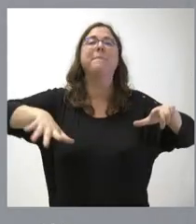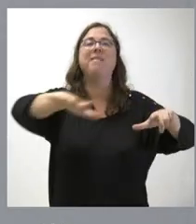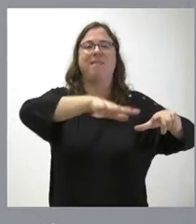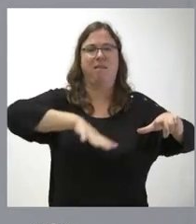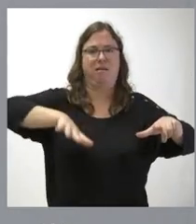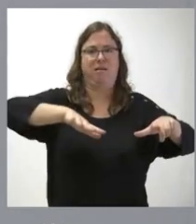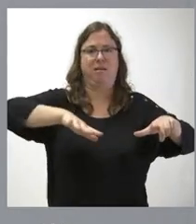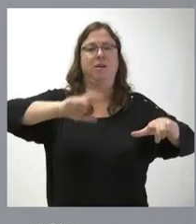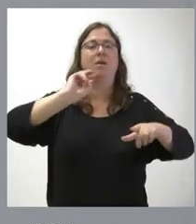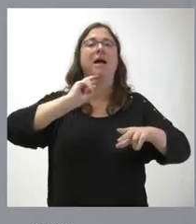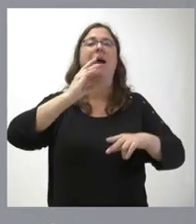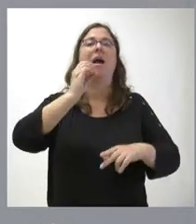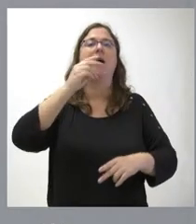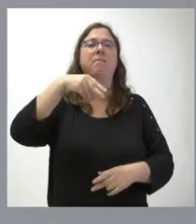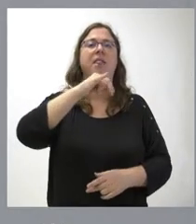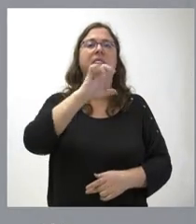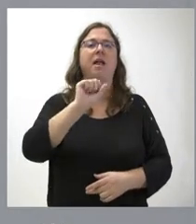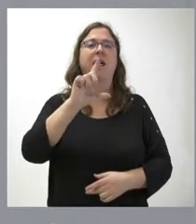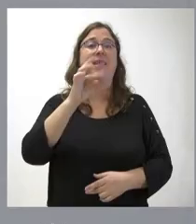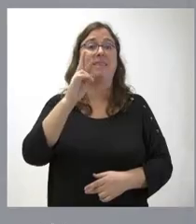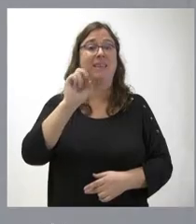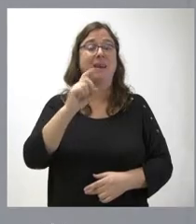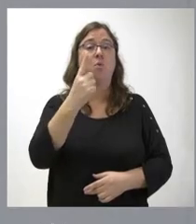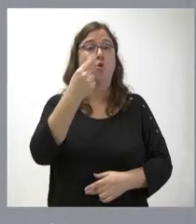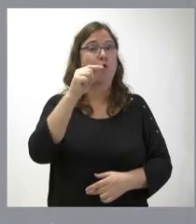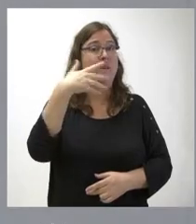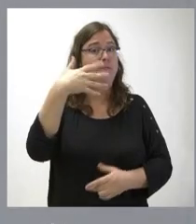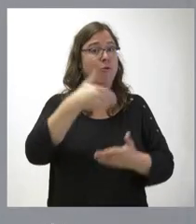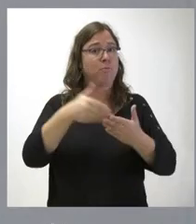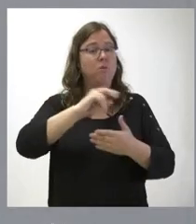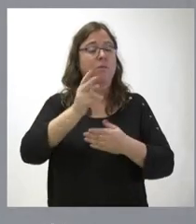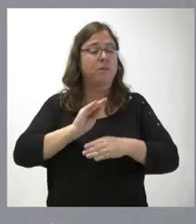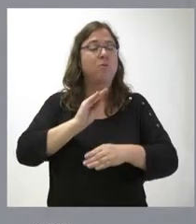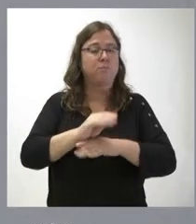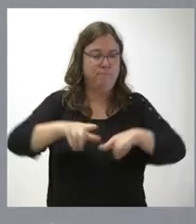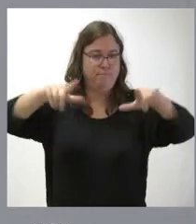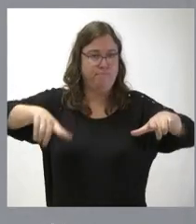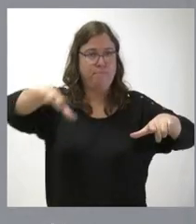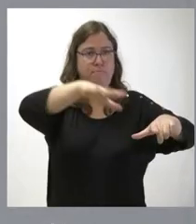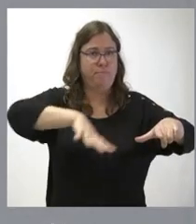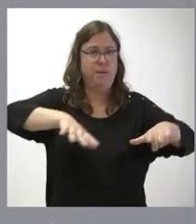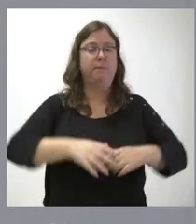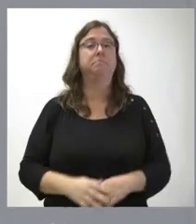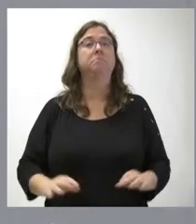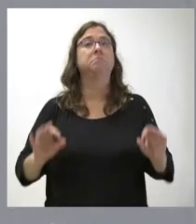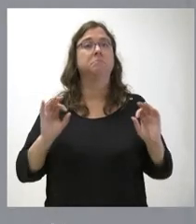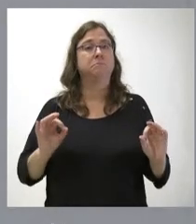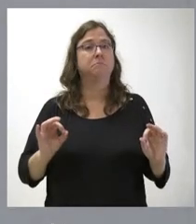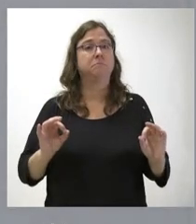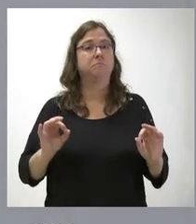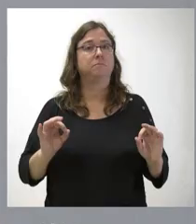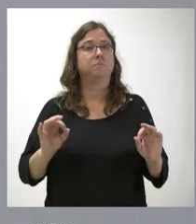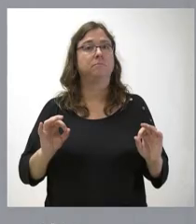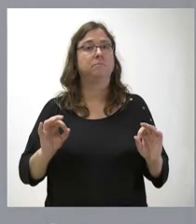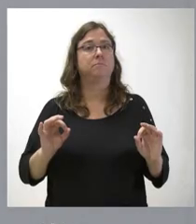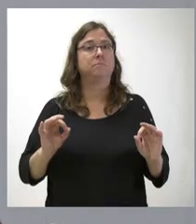de camarzana deera 1,5 millones de euros por parte de la junta de Castilla y león y sin más pues